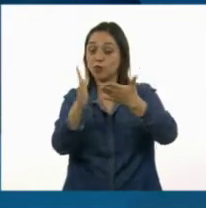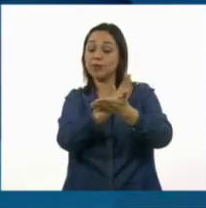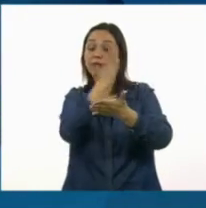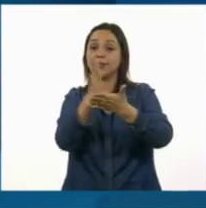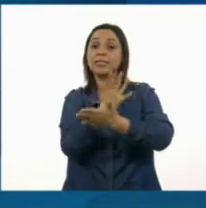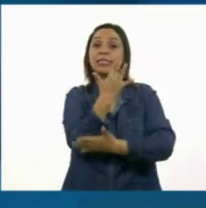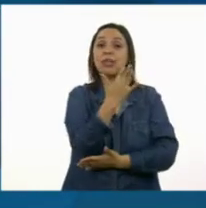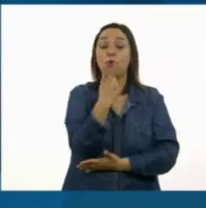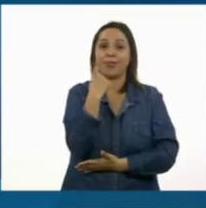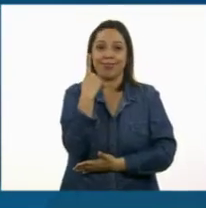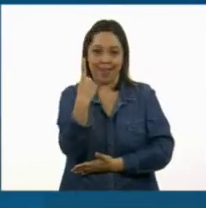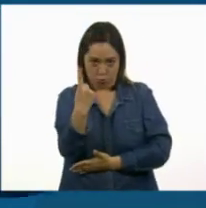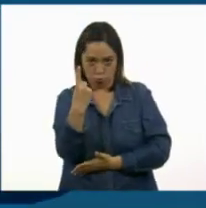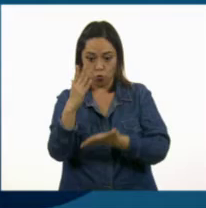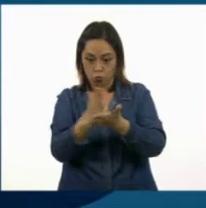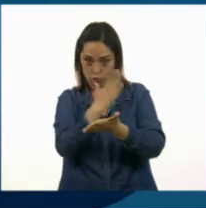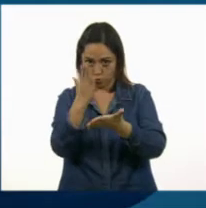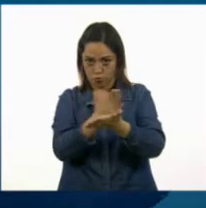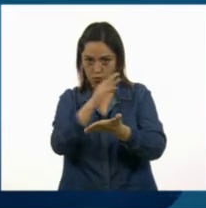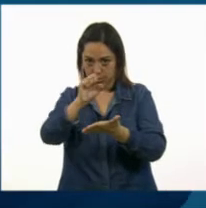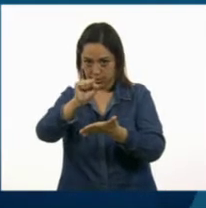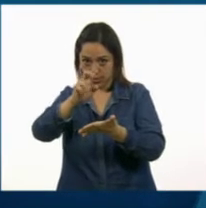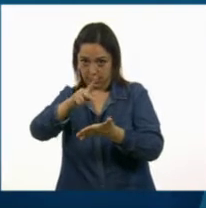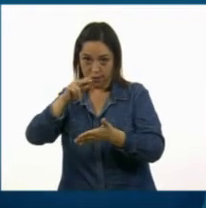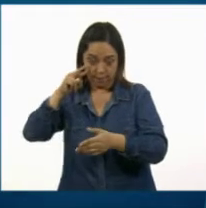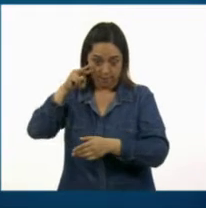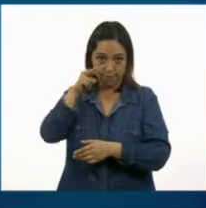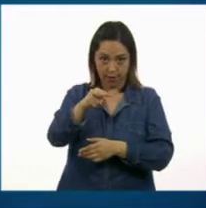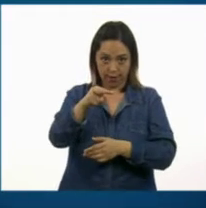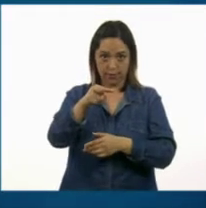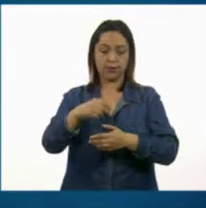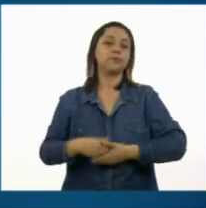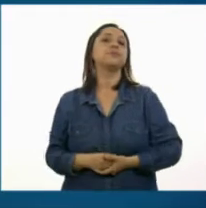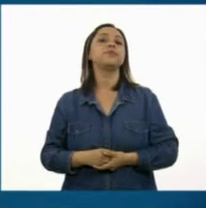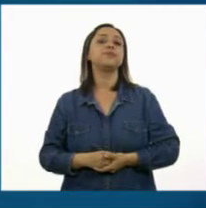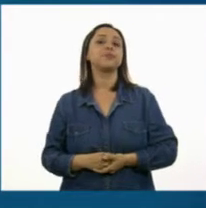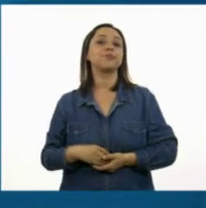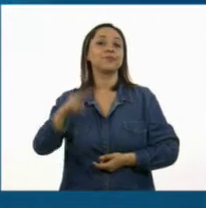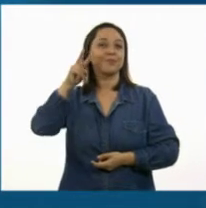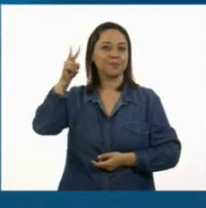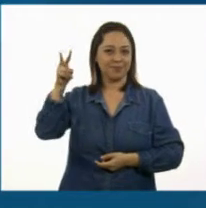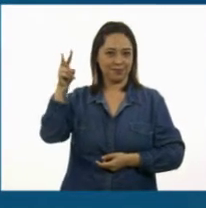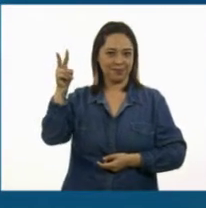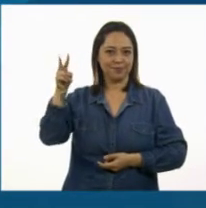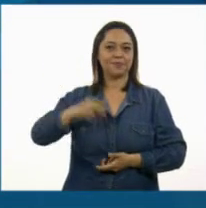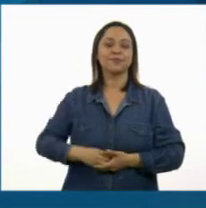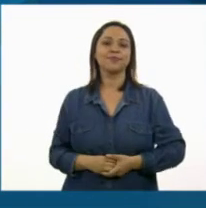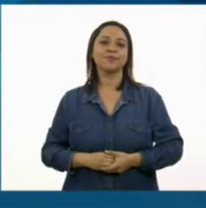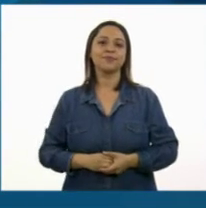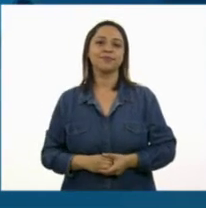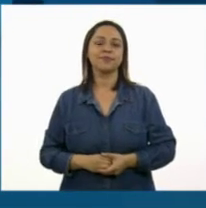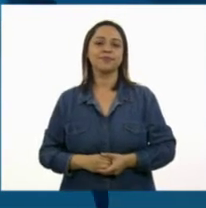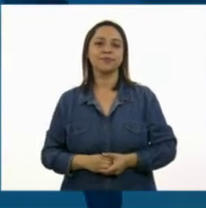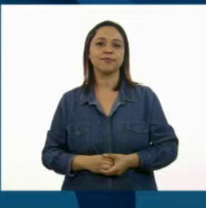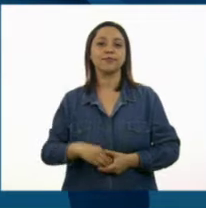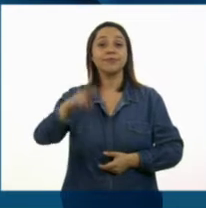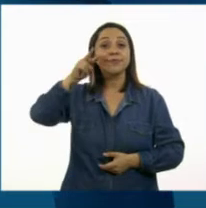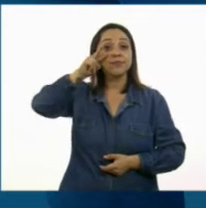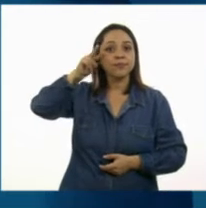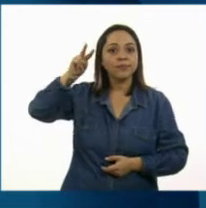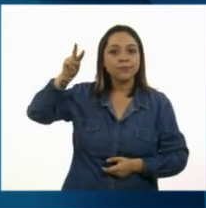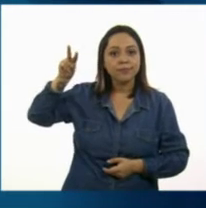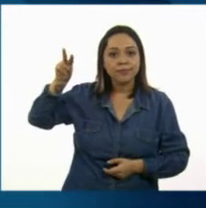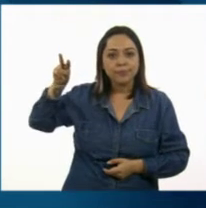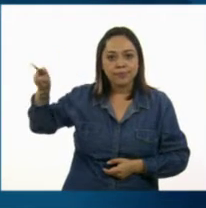de Geografía. Estudiantes en casa, ubíquenlo. Ahí está la imagen para que nos vayan siguiendo. Bien, como pueden